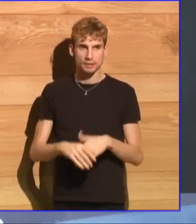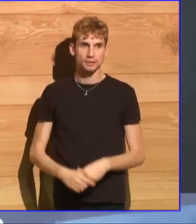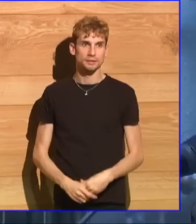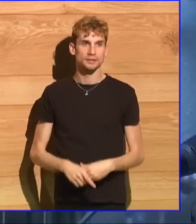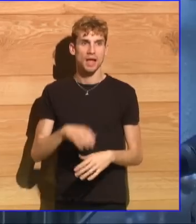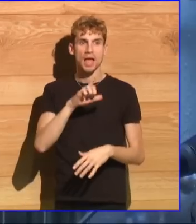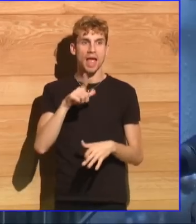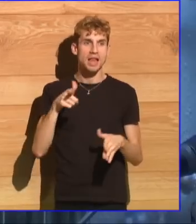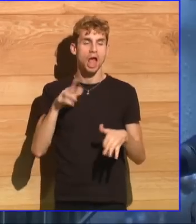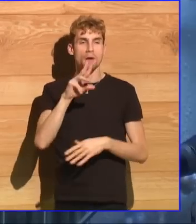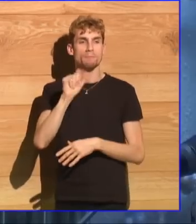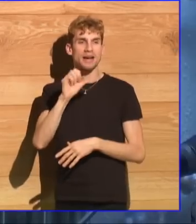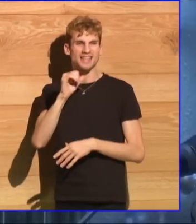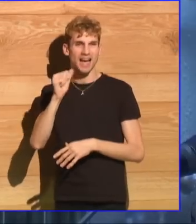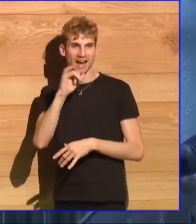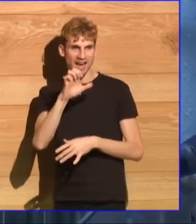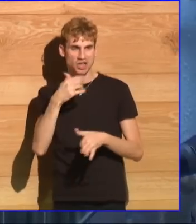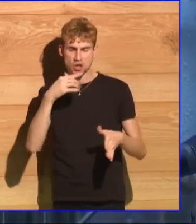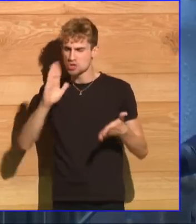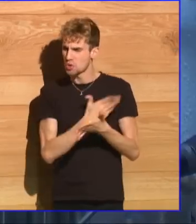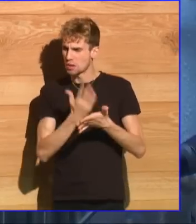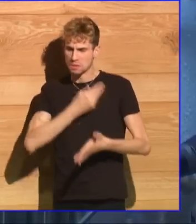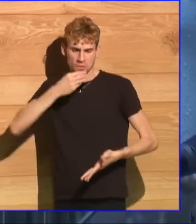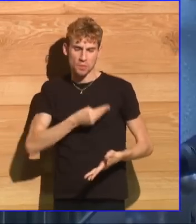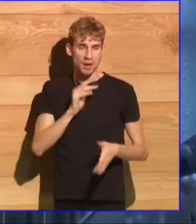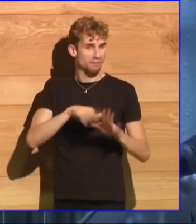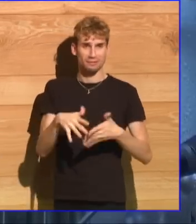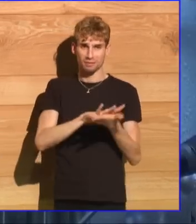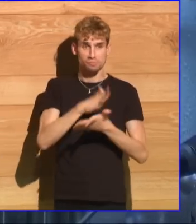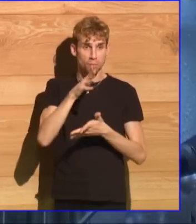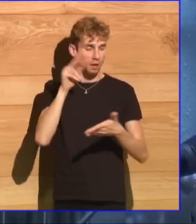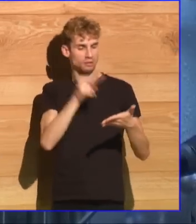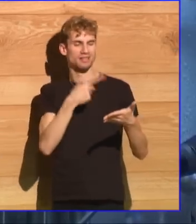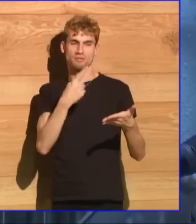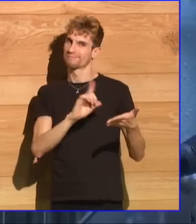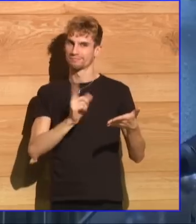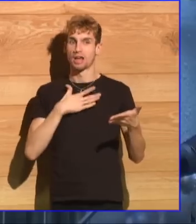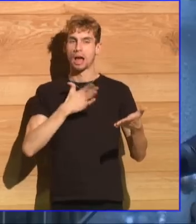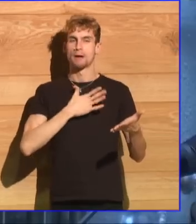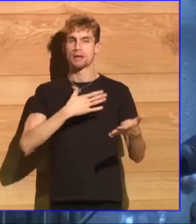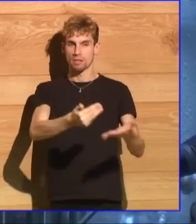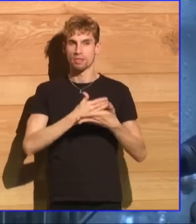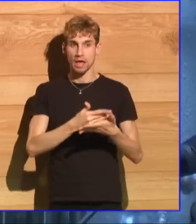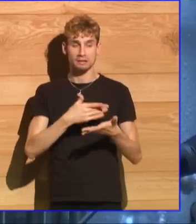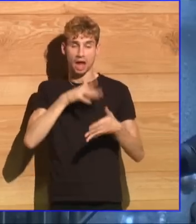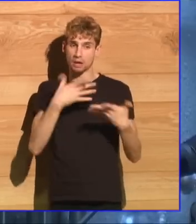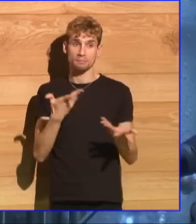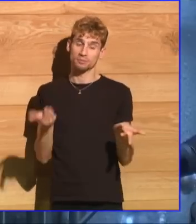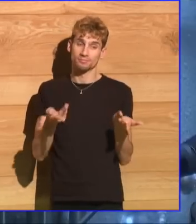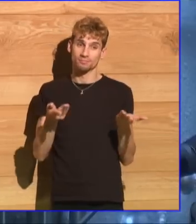quiere es un todo. novelón y se la cargó porque en cuanto la vio dijo, no, esto todo para mí, y así está hoy el pasaje sin